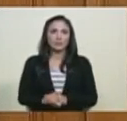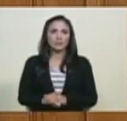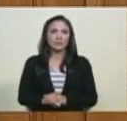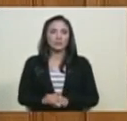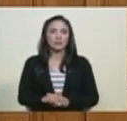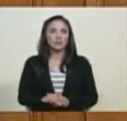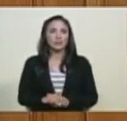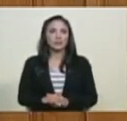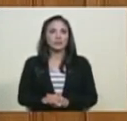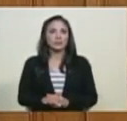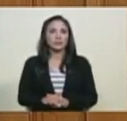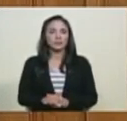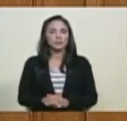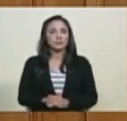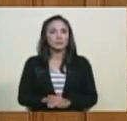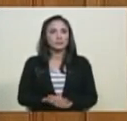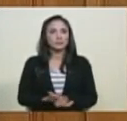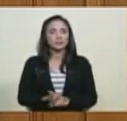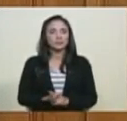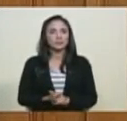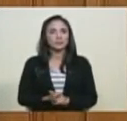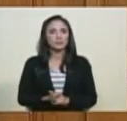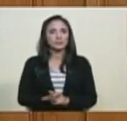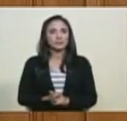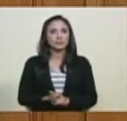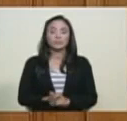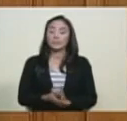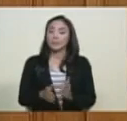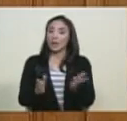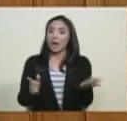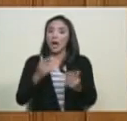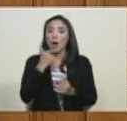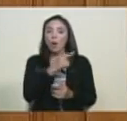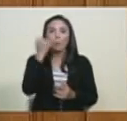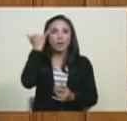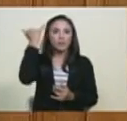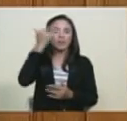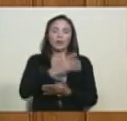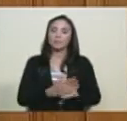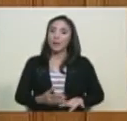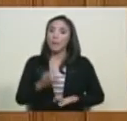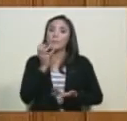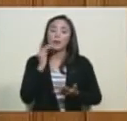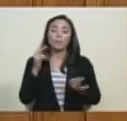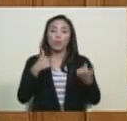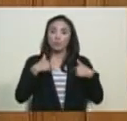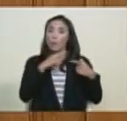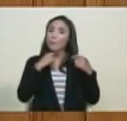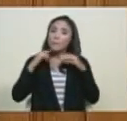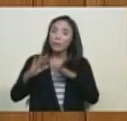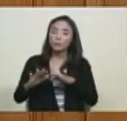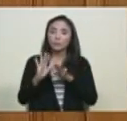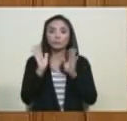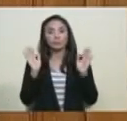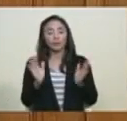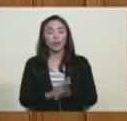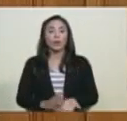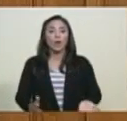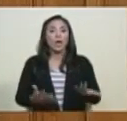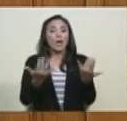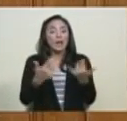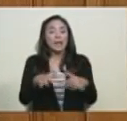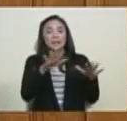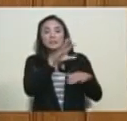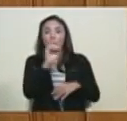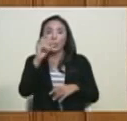Gaitán le dijo a la oligarquía bogotana, si me matan, vendrán 50 años de guerra, y se equivocó, ya van 70.